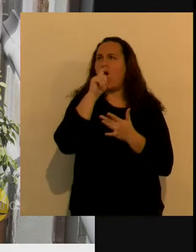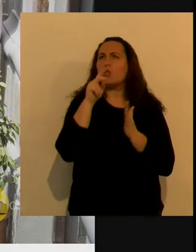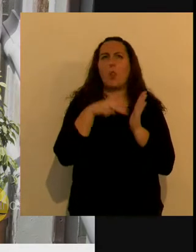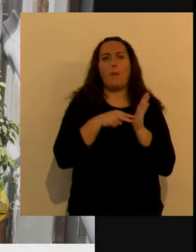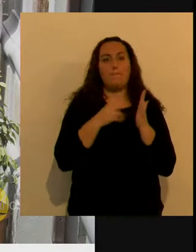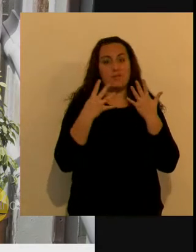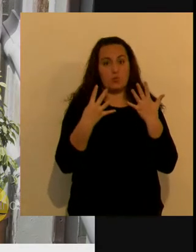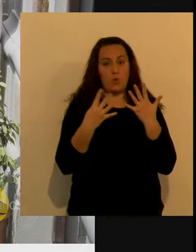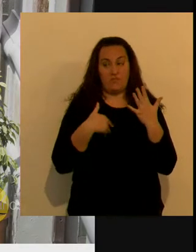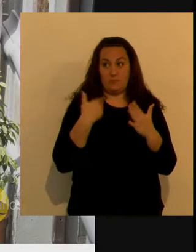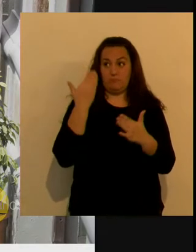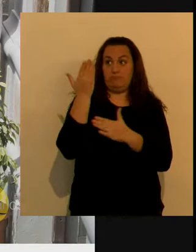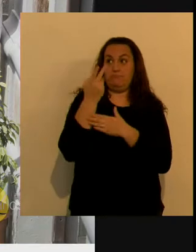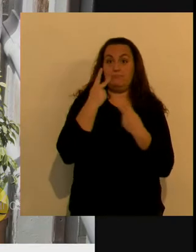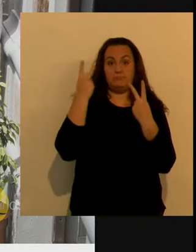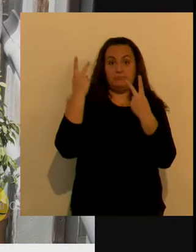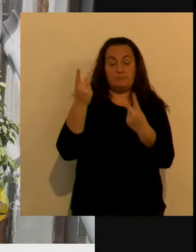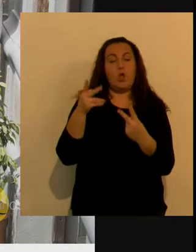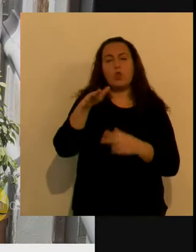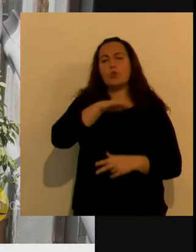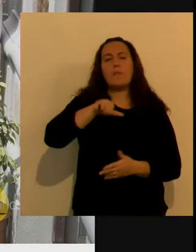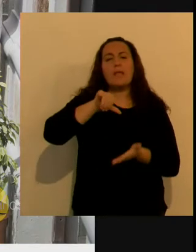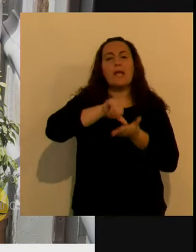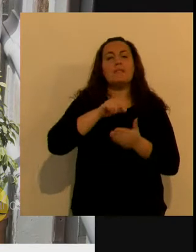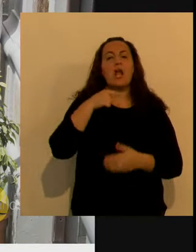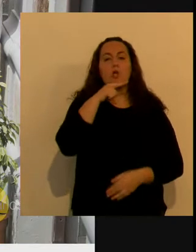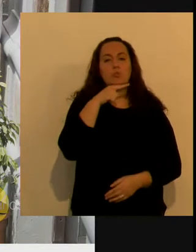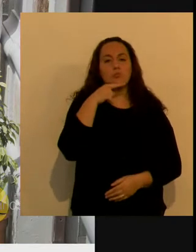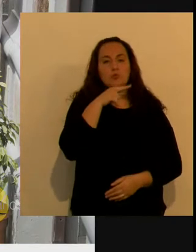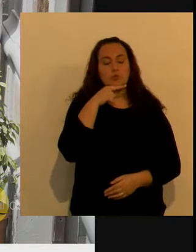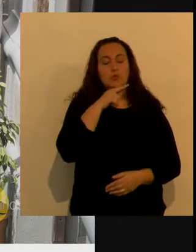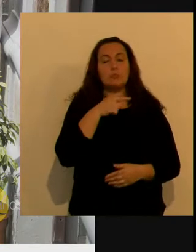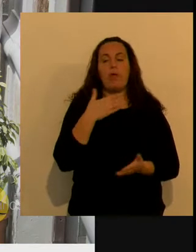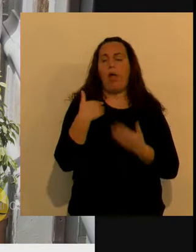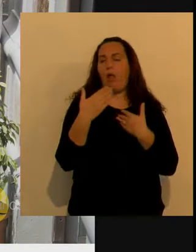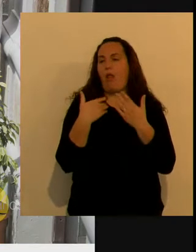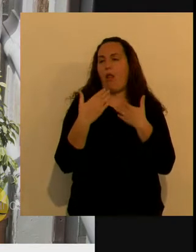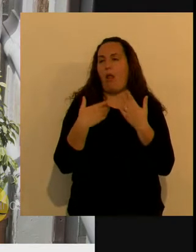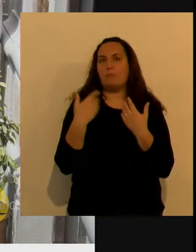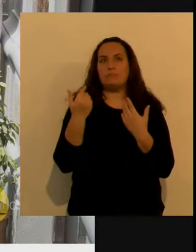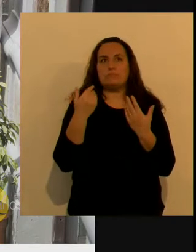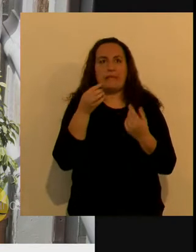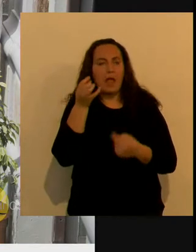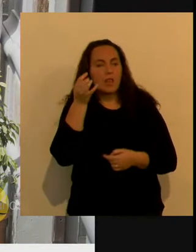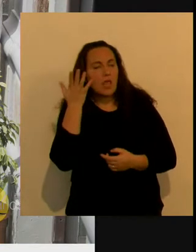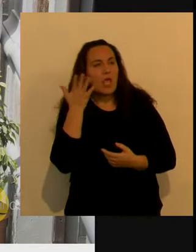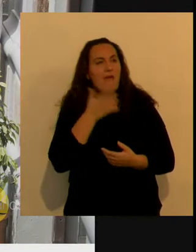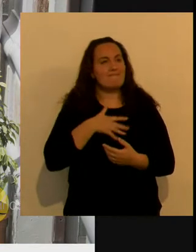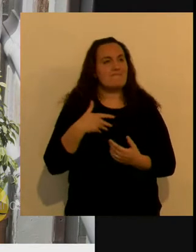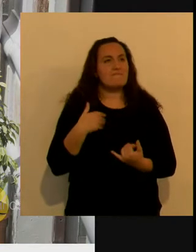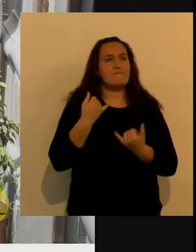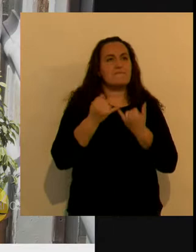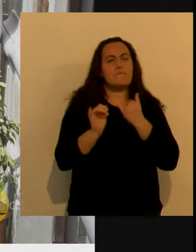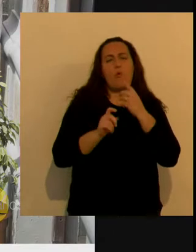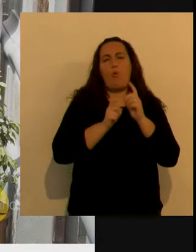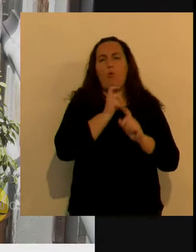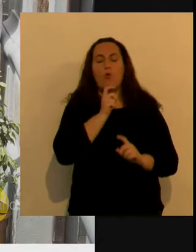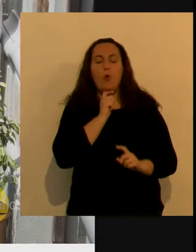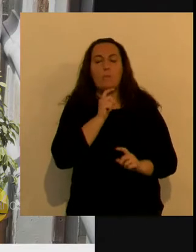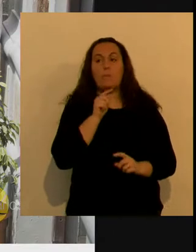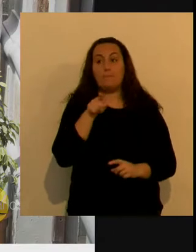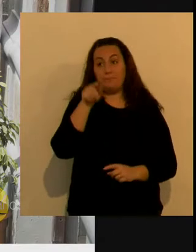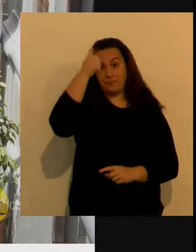fui a ver Leonov en Moscú para hablar de Starmus, de IDEA, y que queremos celebrar esto. Y él